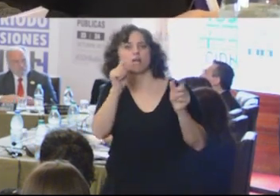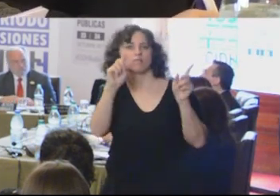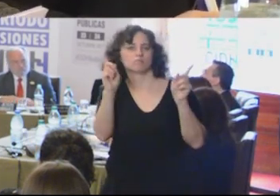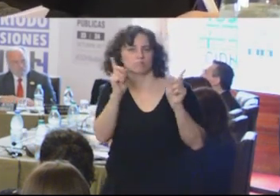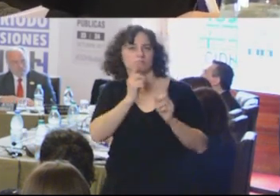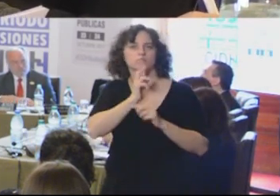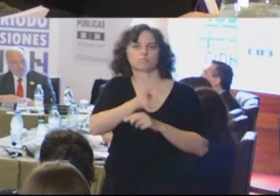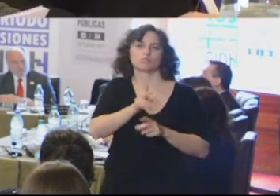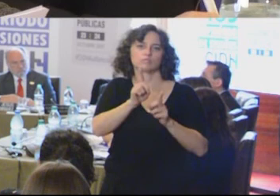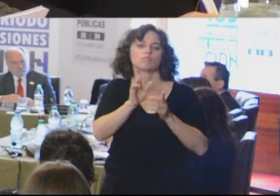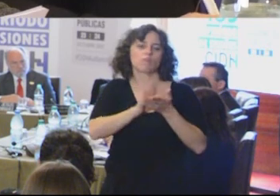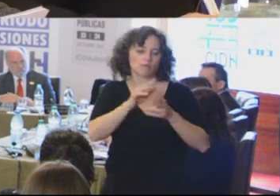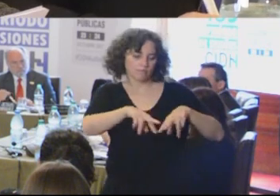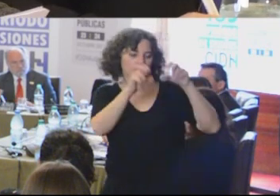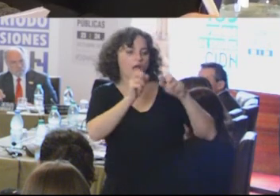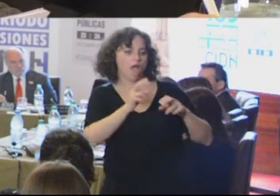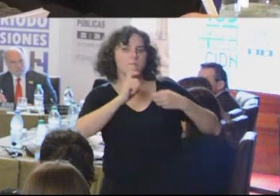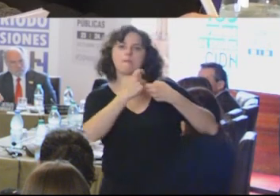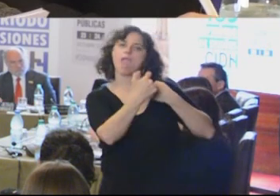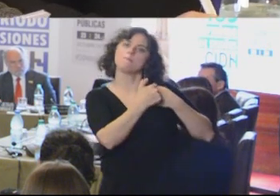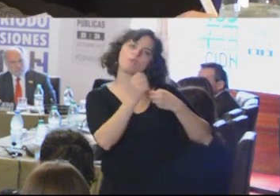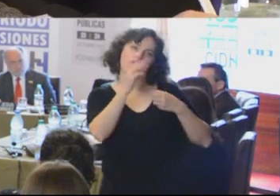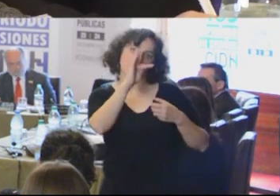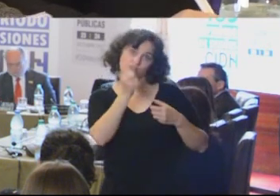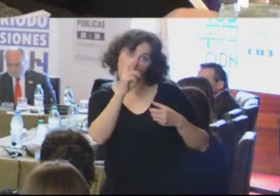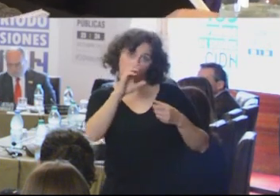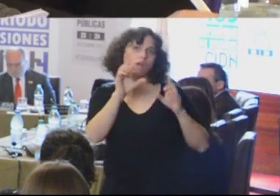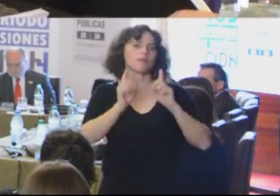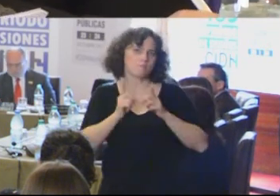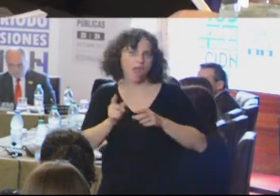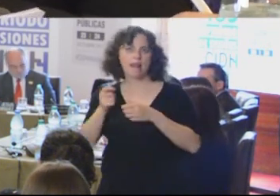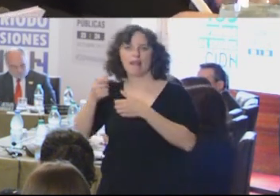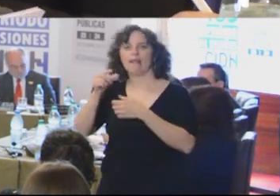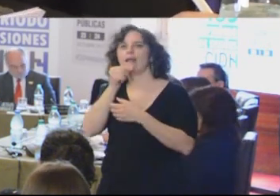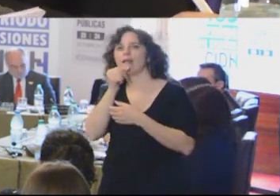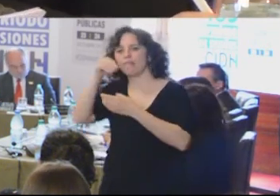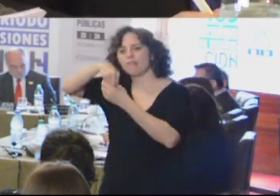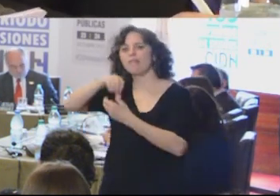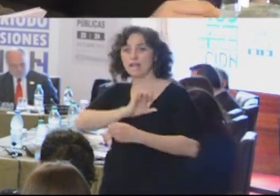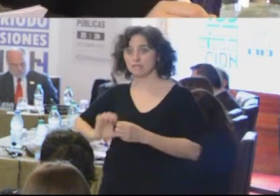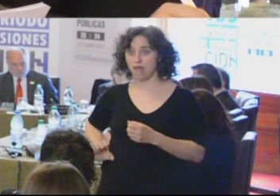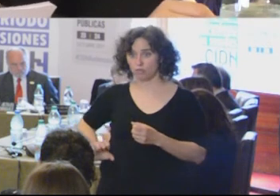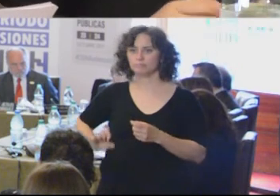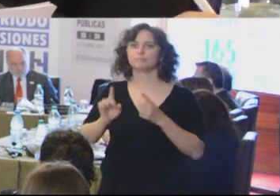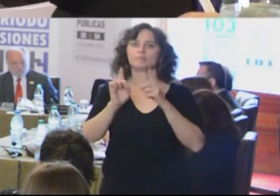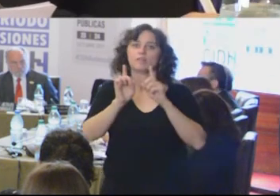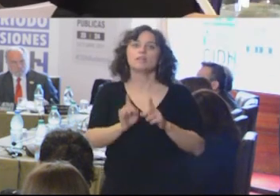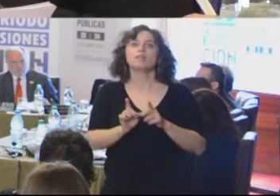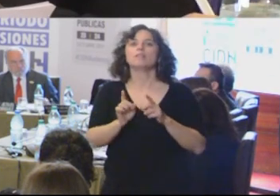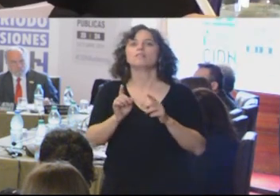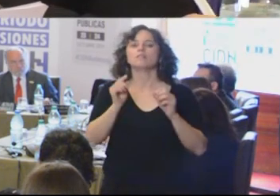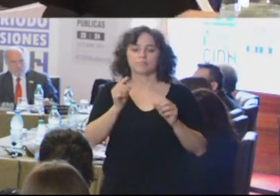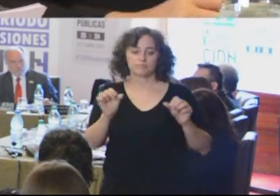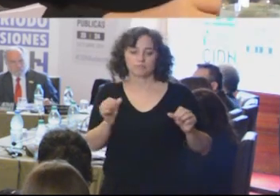a los miembros de las farc como agentes del estado la proporción de casos con al menos una actuación